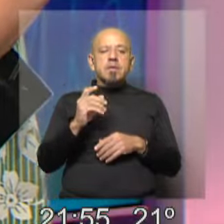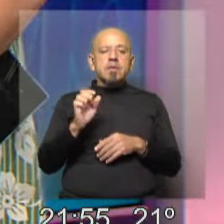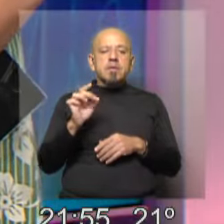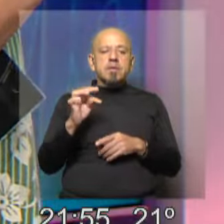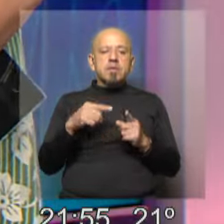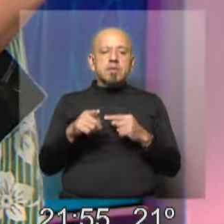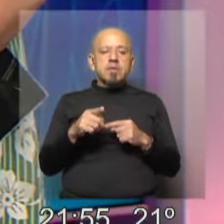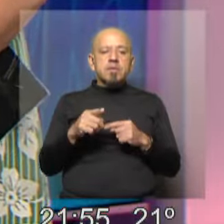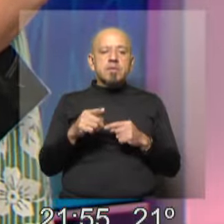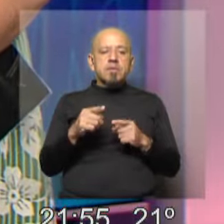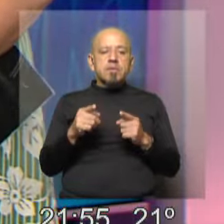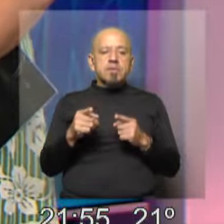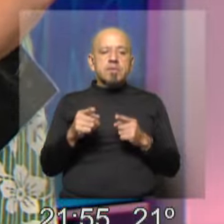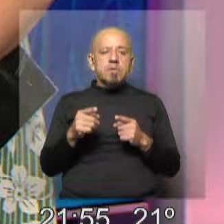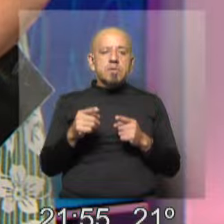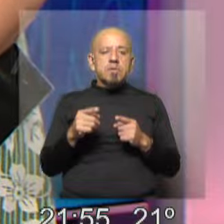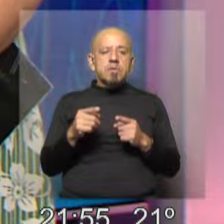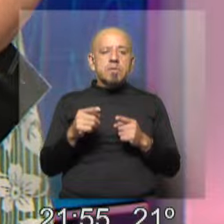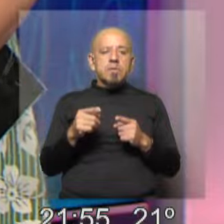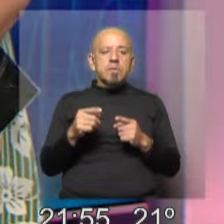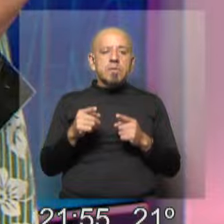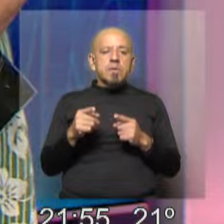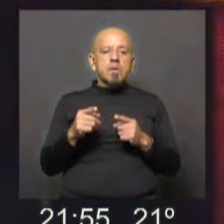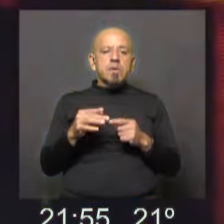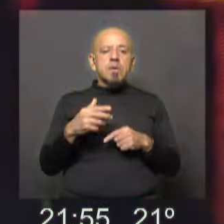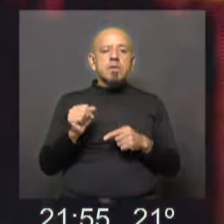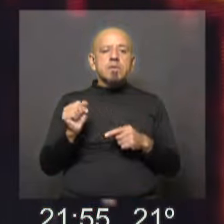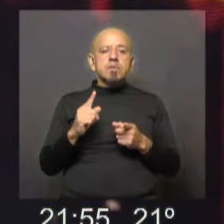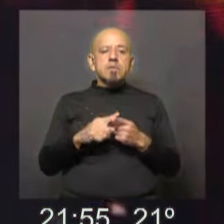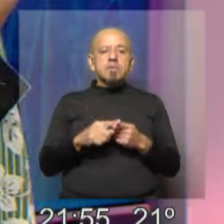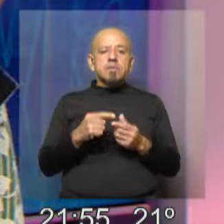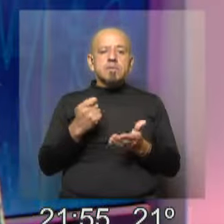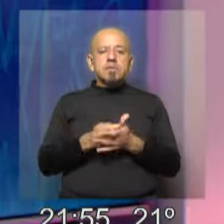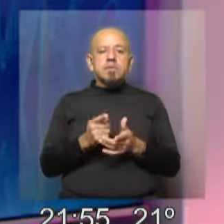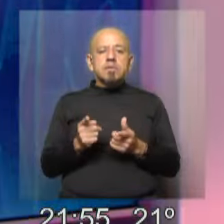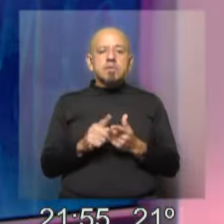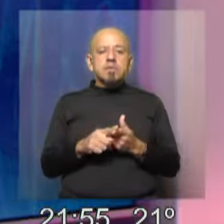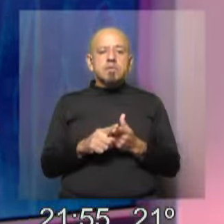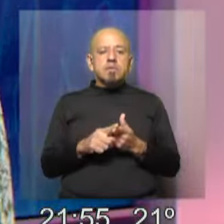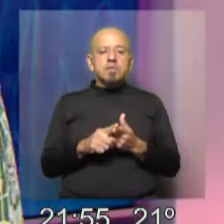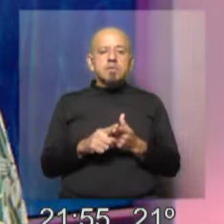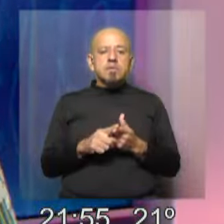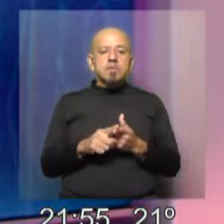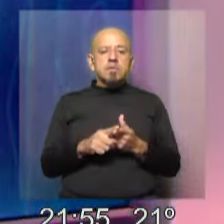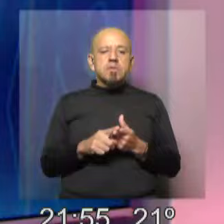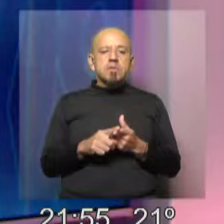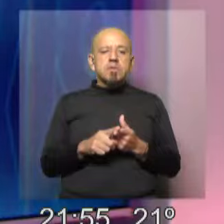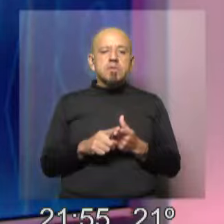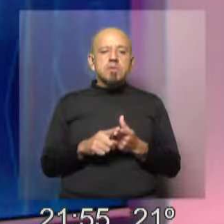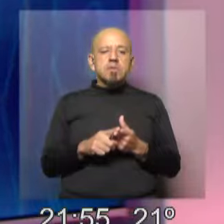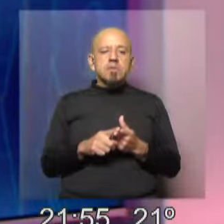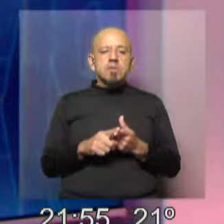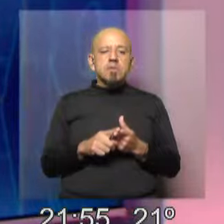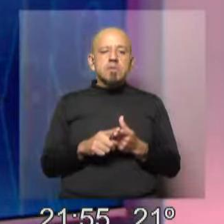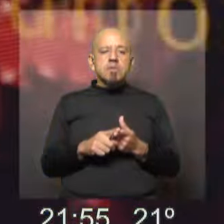quedan sin sacarla por ahí, cuando vayan al espacio, que lleven efectivo. Eso es importante, no se cuelguen. Muy bien. Porque, bueno, después se quedan